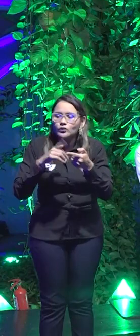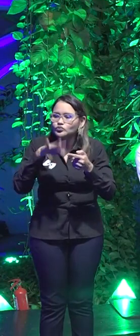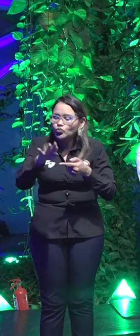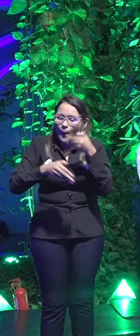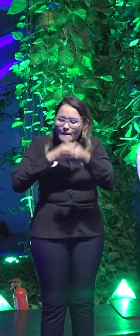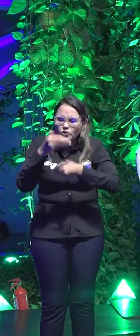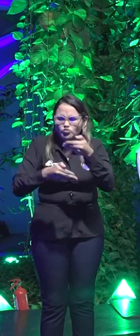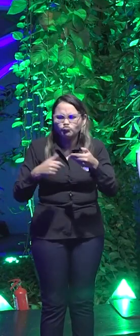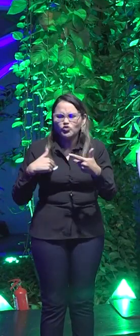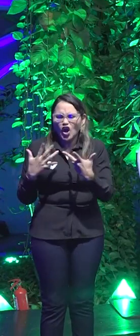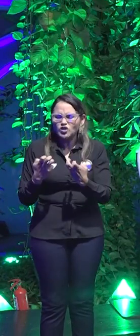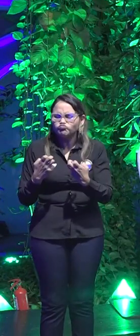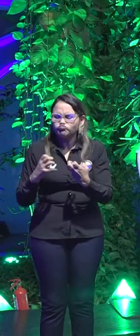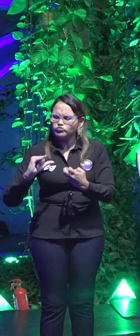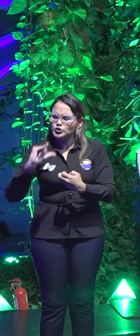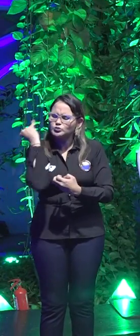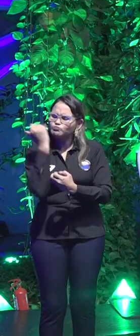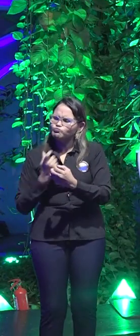hacen parte de esa red.